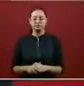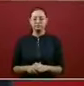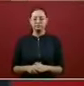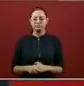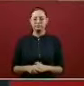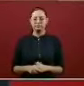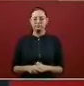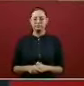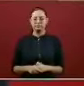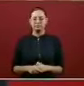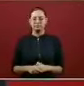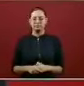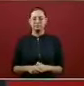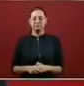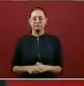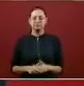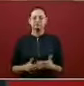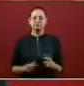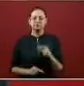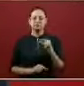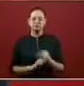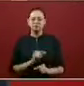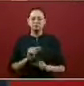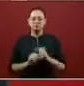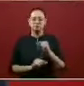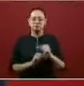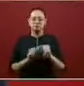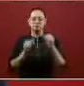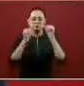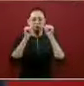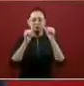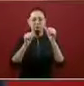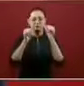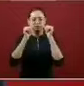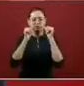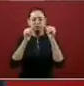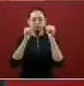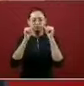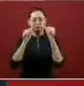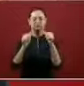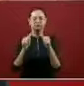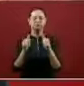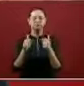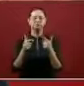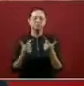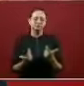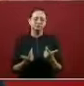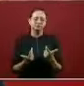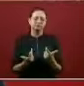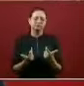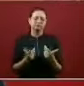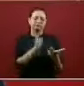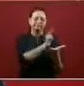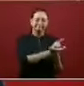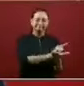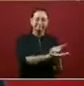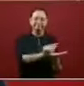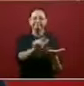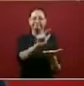esto se va a ir atendiendo, porque de esta manera vamos